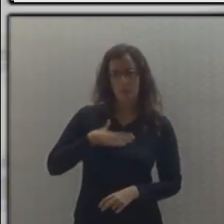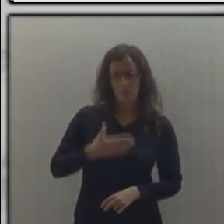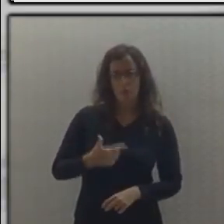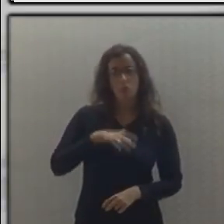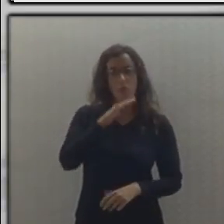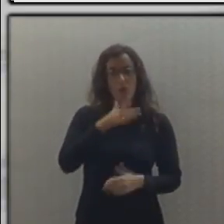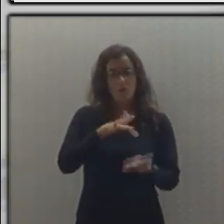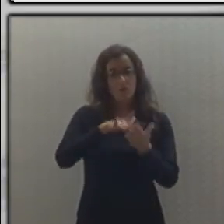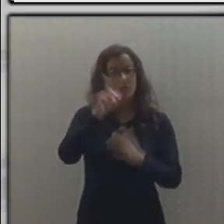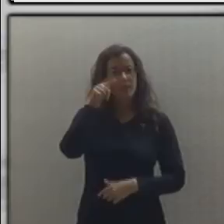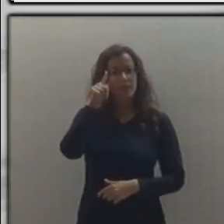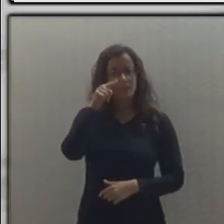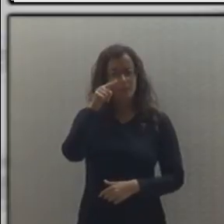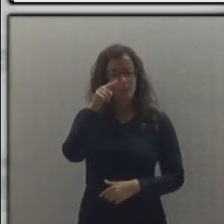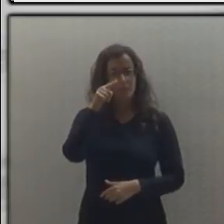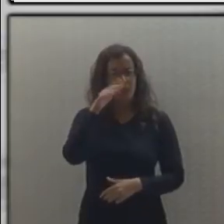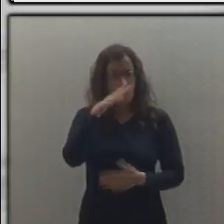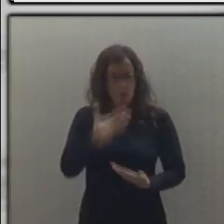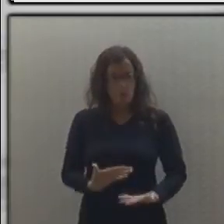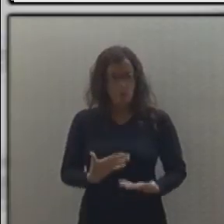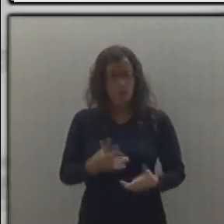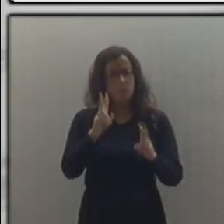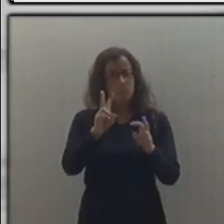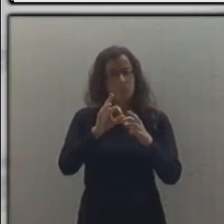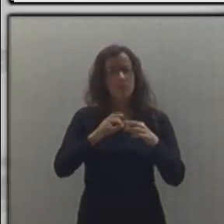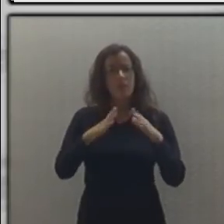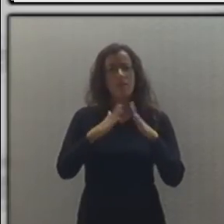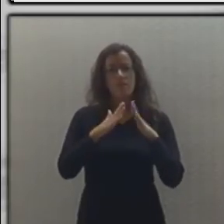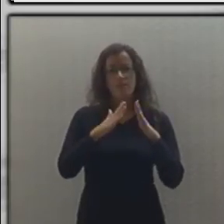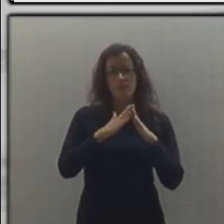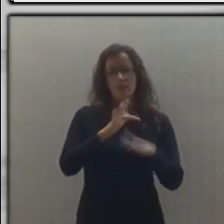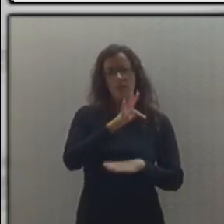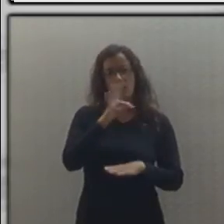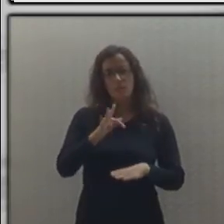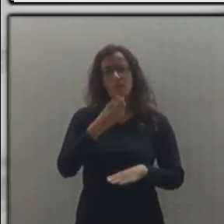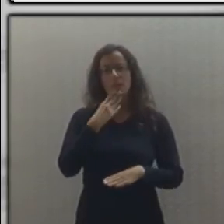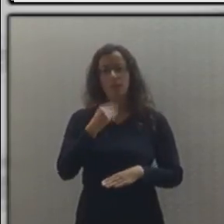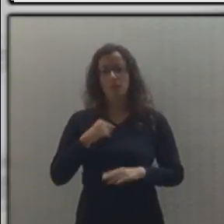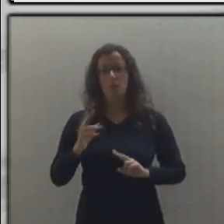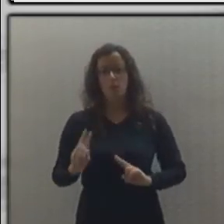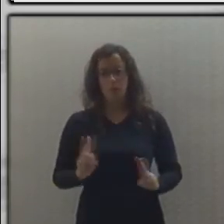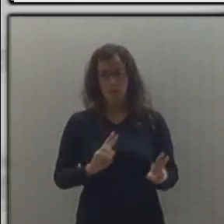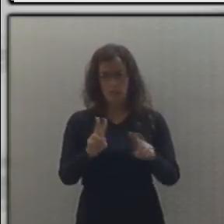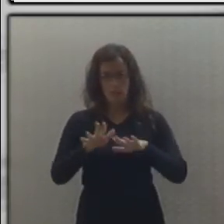tesis doctoral sobre vivienda y envejecimiento activo.